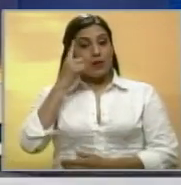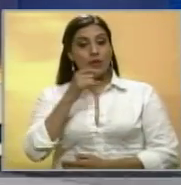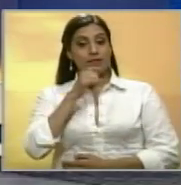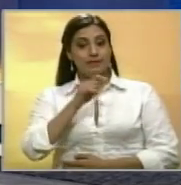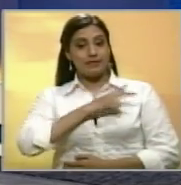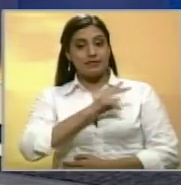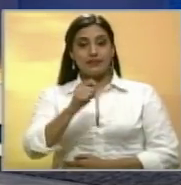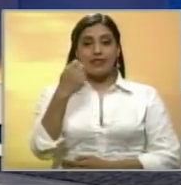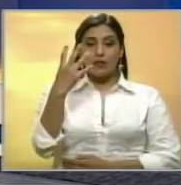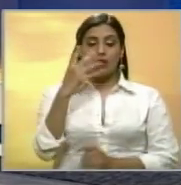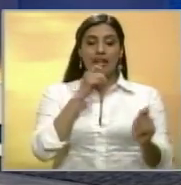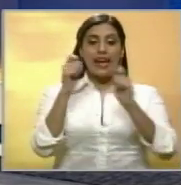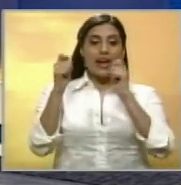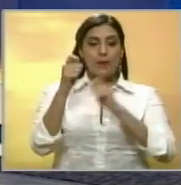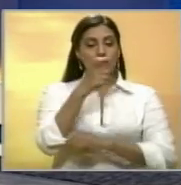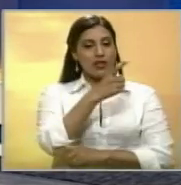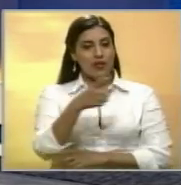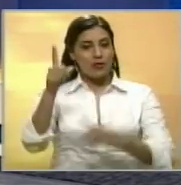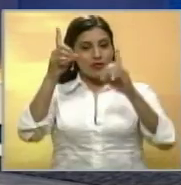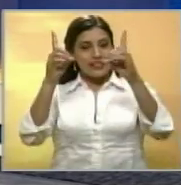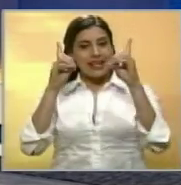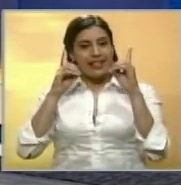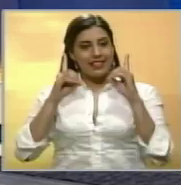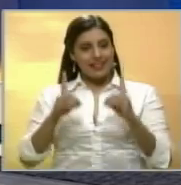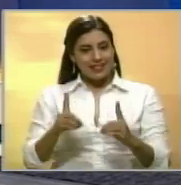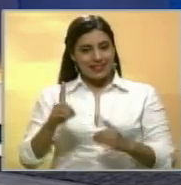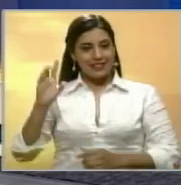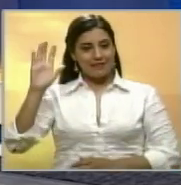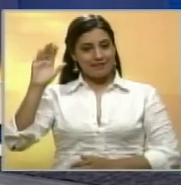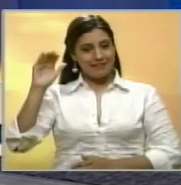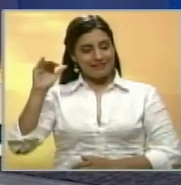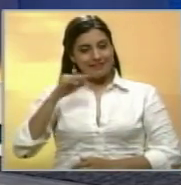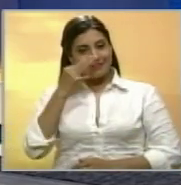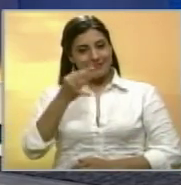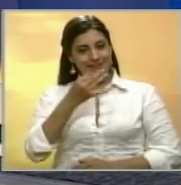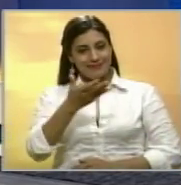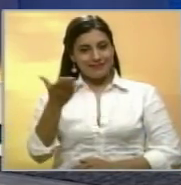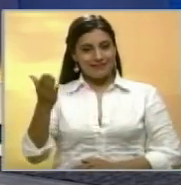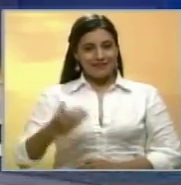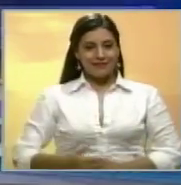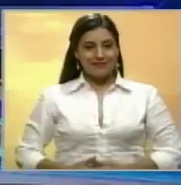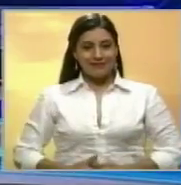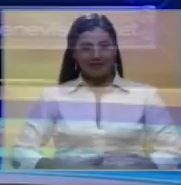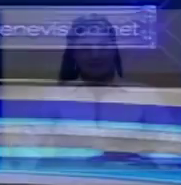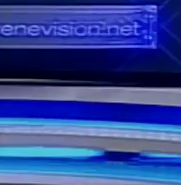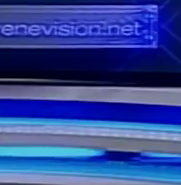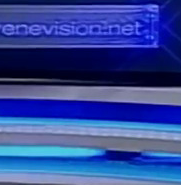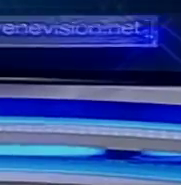Recuerden, Noticiero Venevisión, Canal 4 reporta. Ustedes deciden. Buenas tardes para todos.